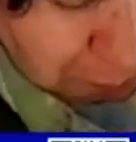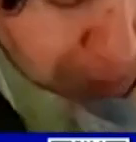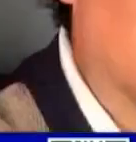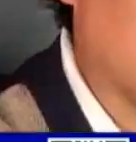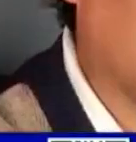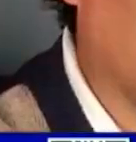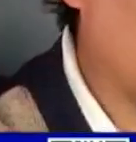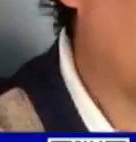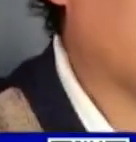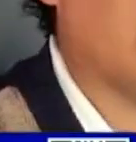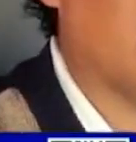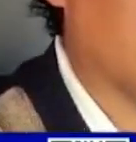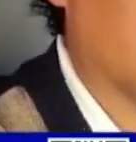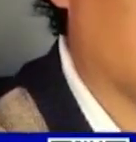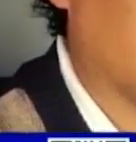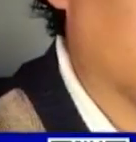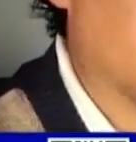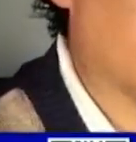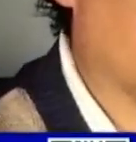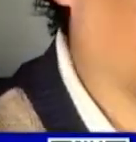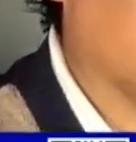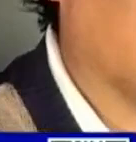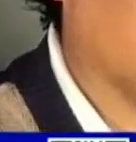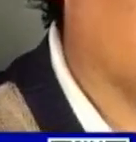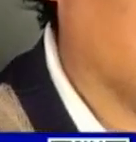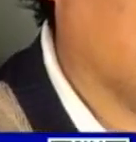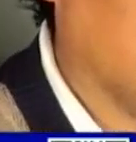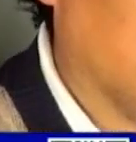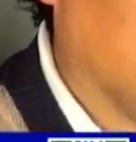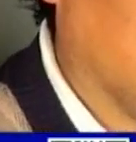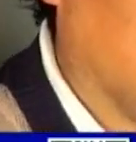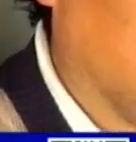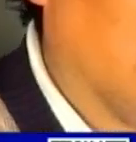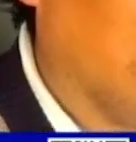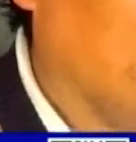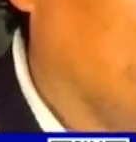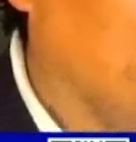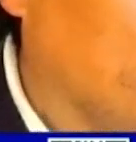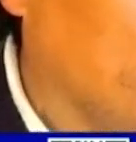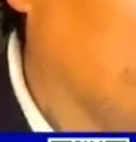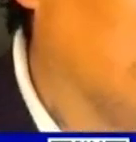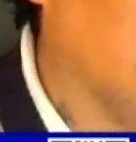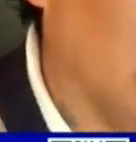señor conductor debe reportar este señor de la movilidad